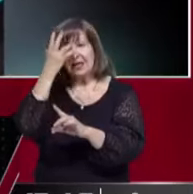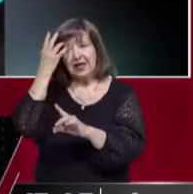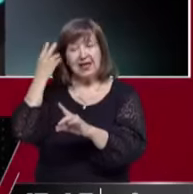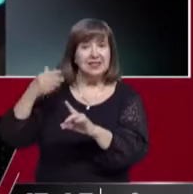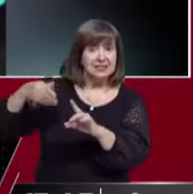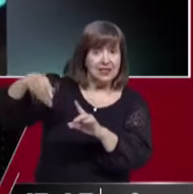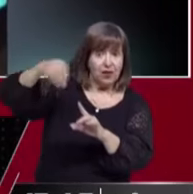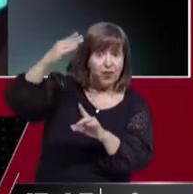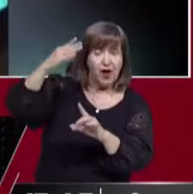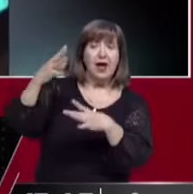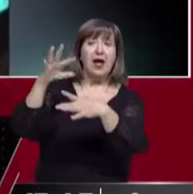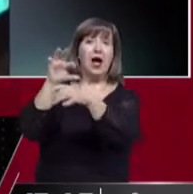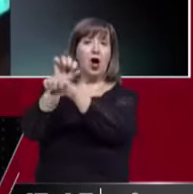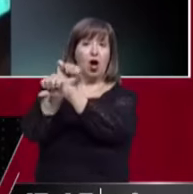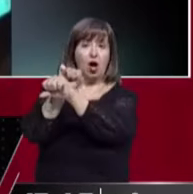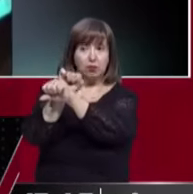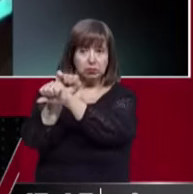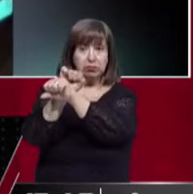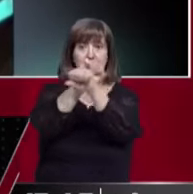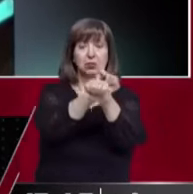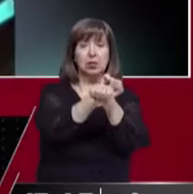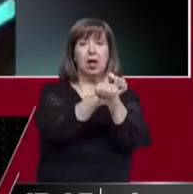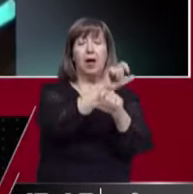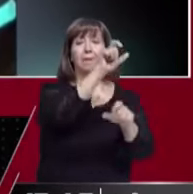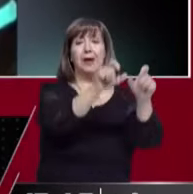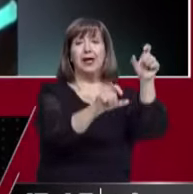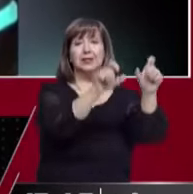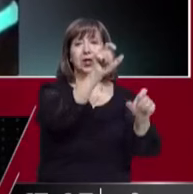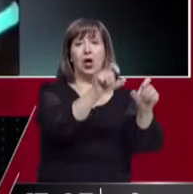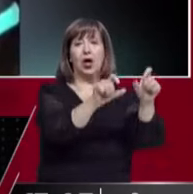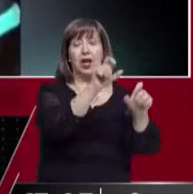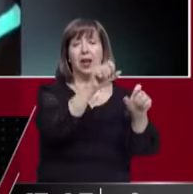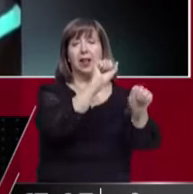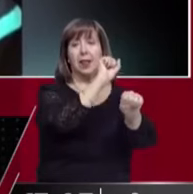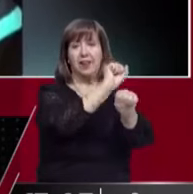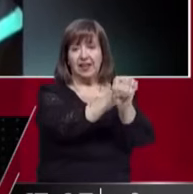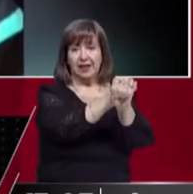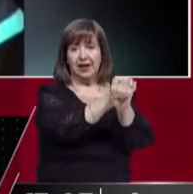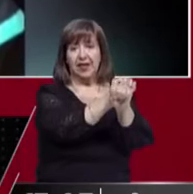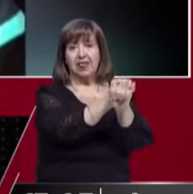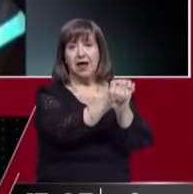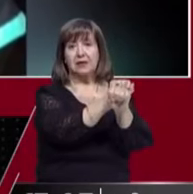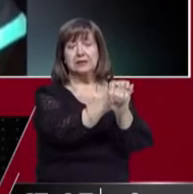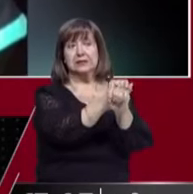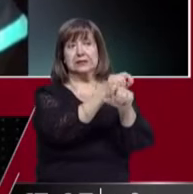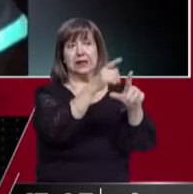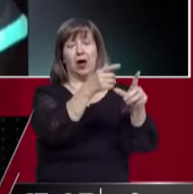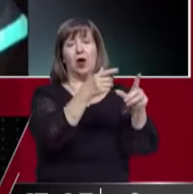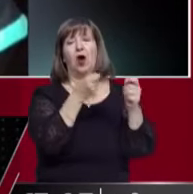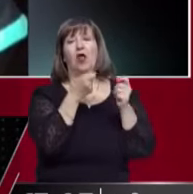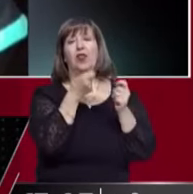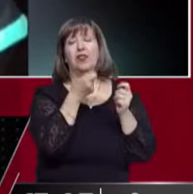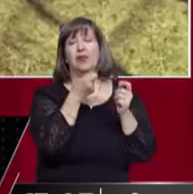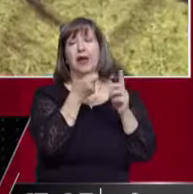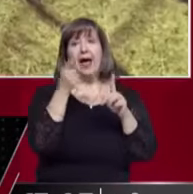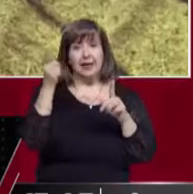seguridad, allí con otro tipo de gente, no con tantos delincuentes, sino con aquellos que están por delitos menores,